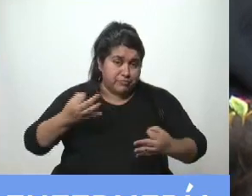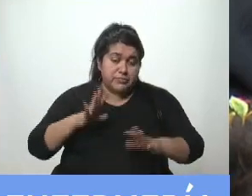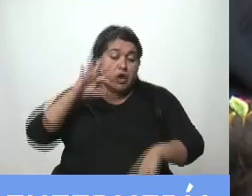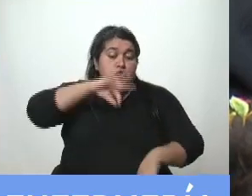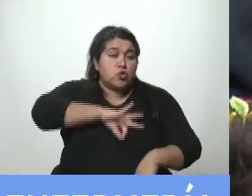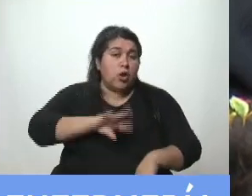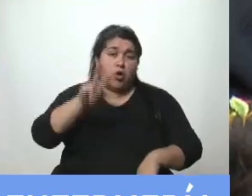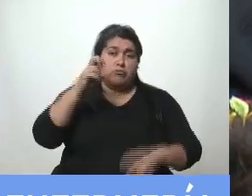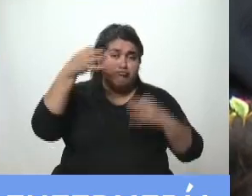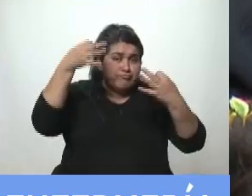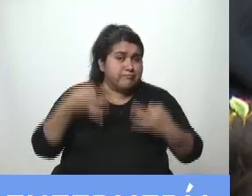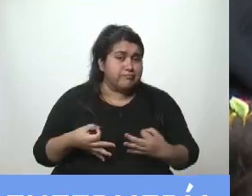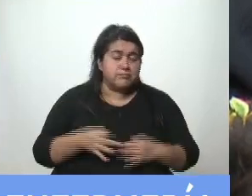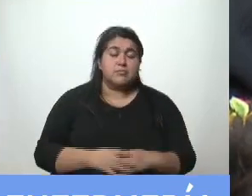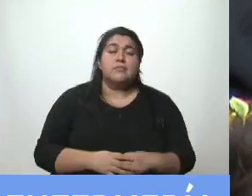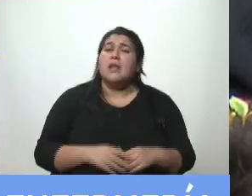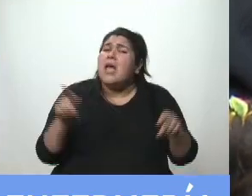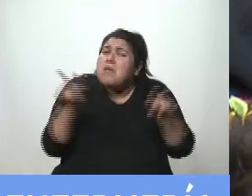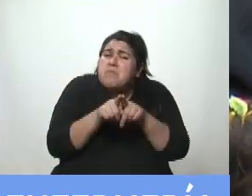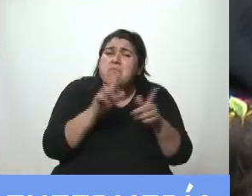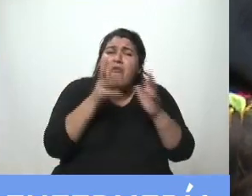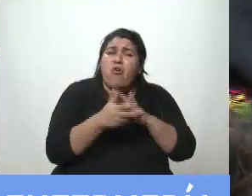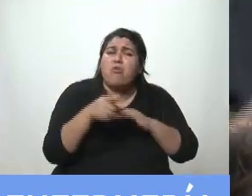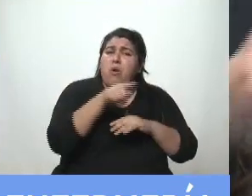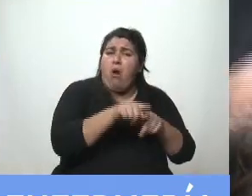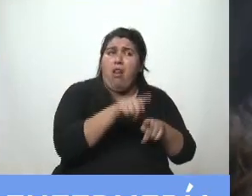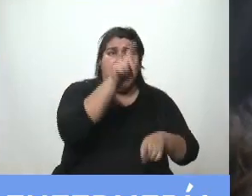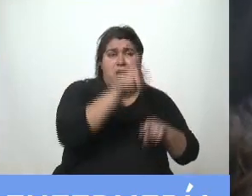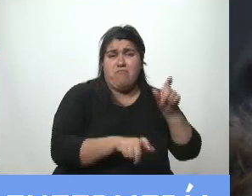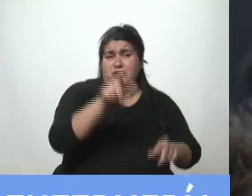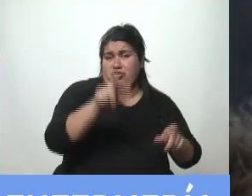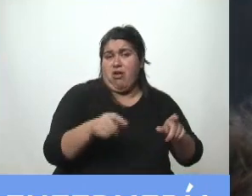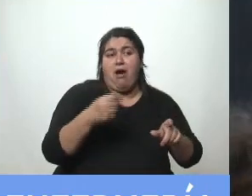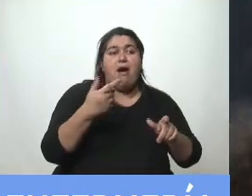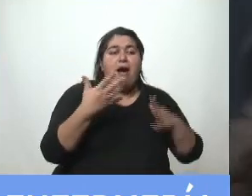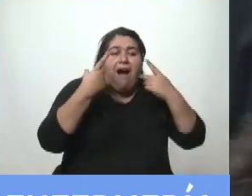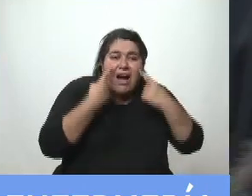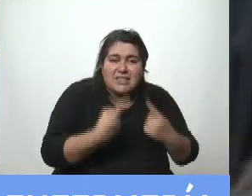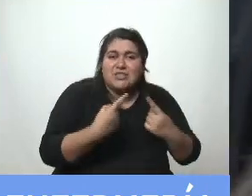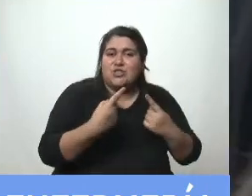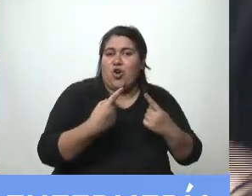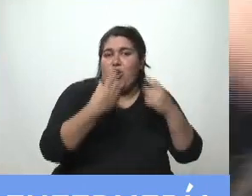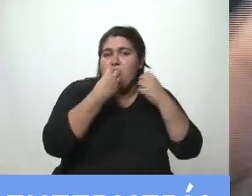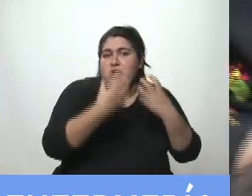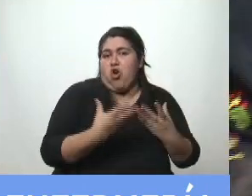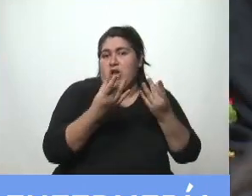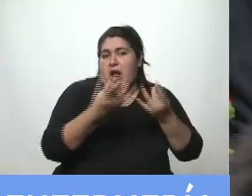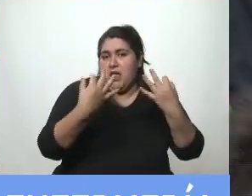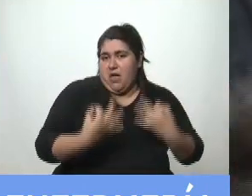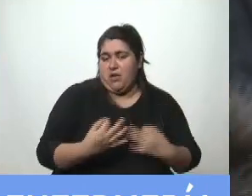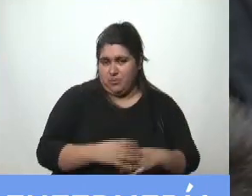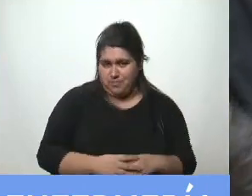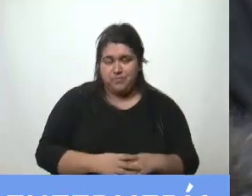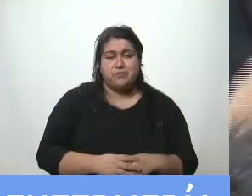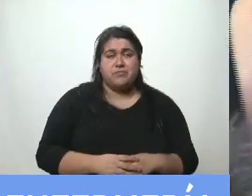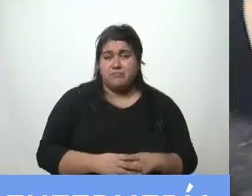salario, y al mismo tiempo hace que el paciente tenga una atención de mejor calidad también. Así que por